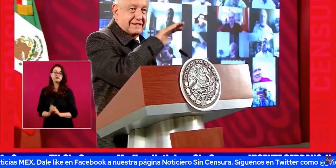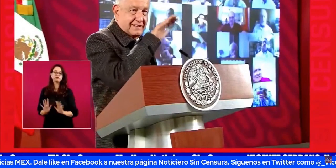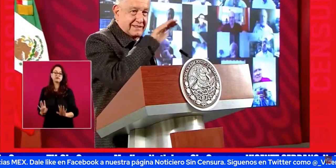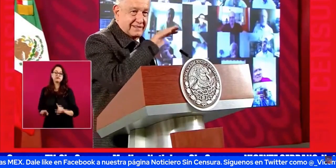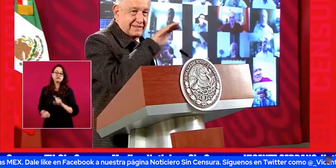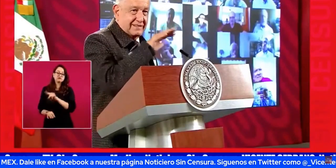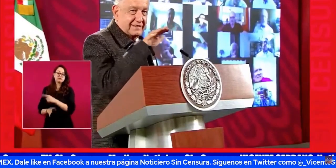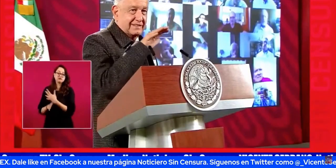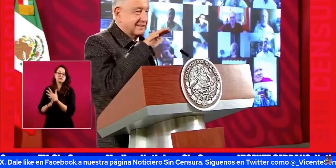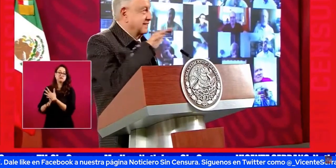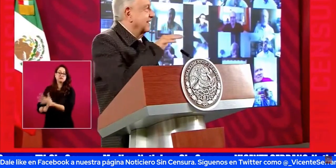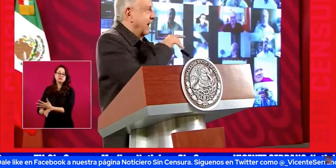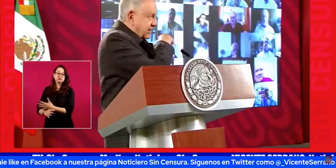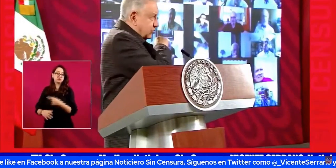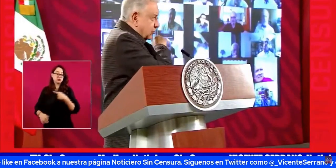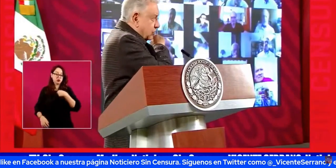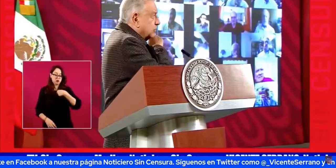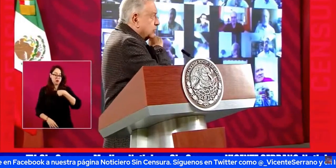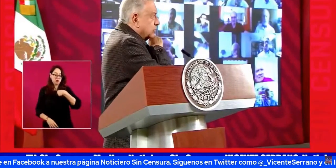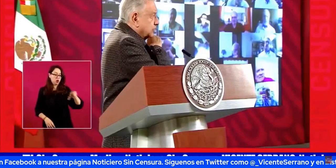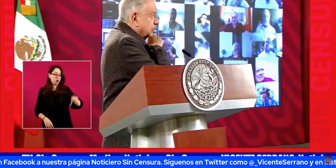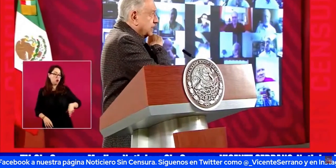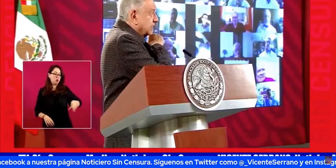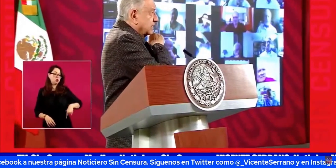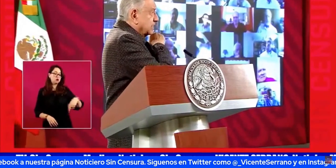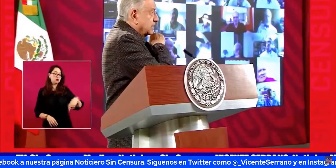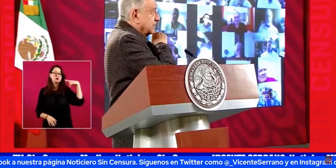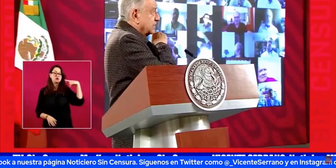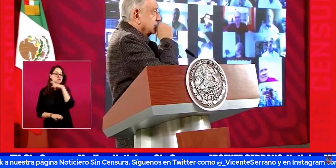tardar. ¿Esto cuándo fue?